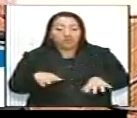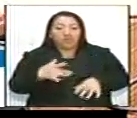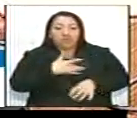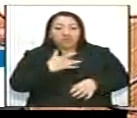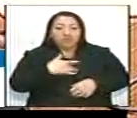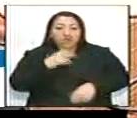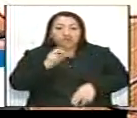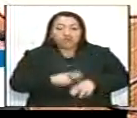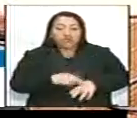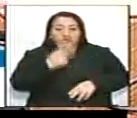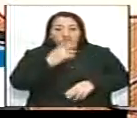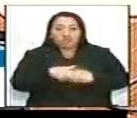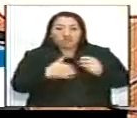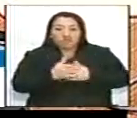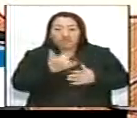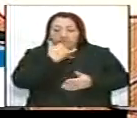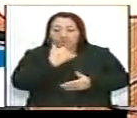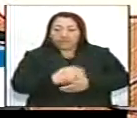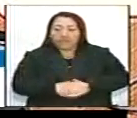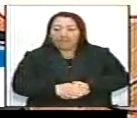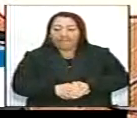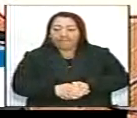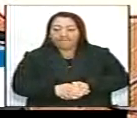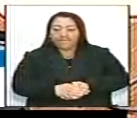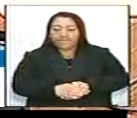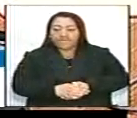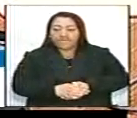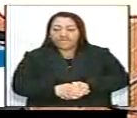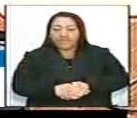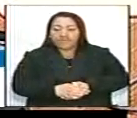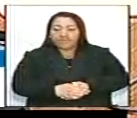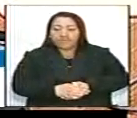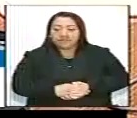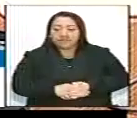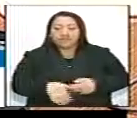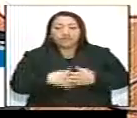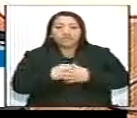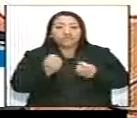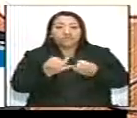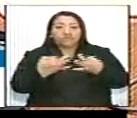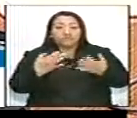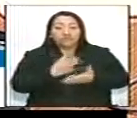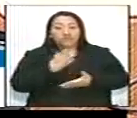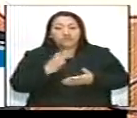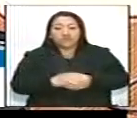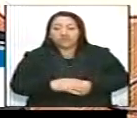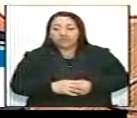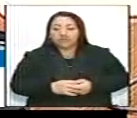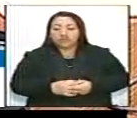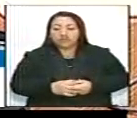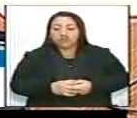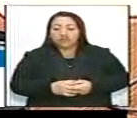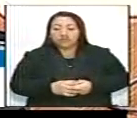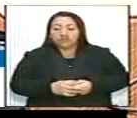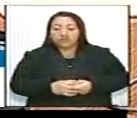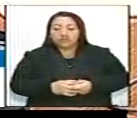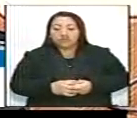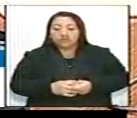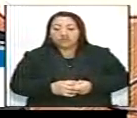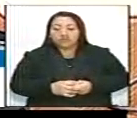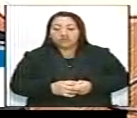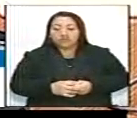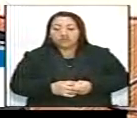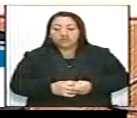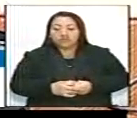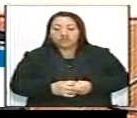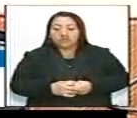sienta y comienza a ver lo que sucede en el territorio, de hecho se van a dar cuenta que la mayoría de los problemas, o una buena parte de los problemas, están relacionados